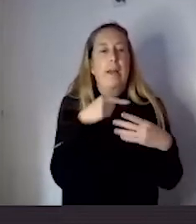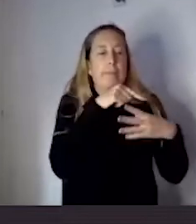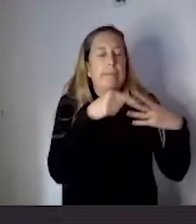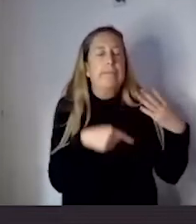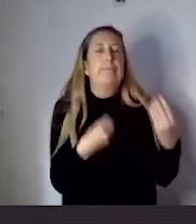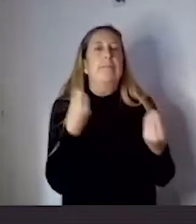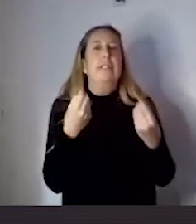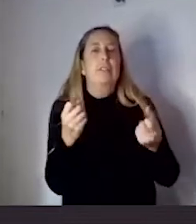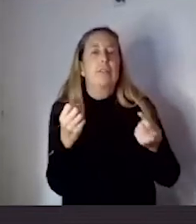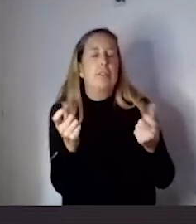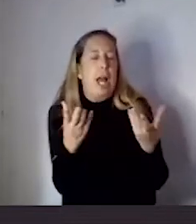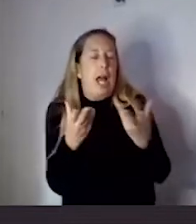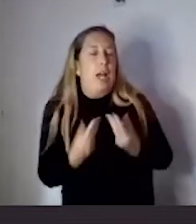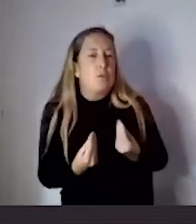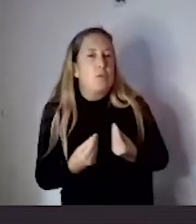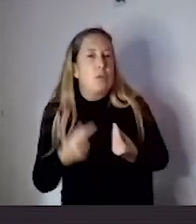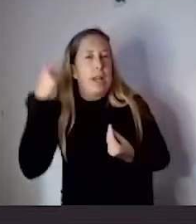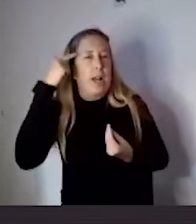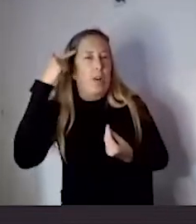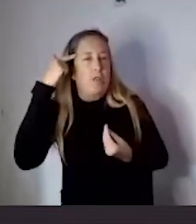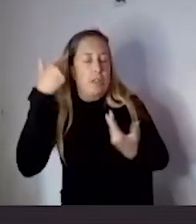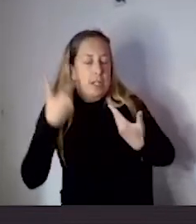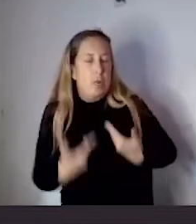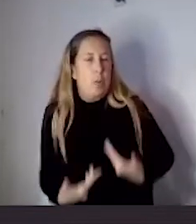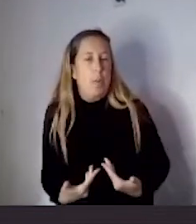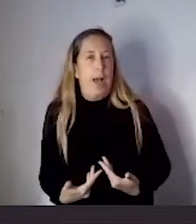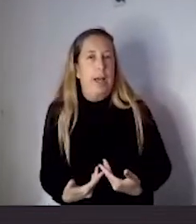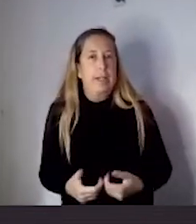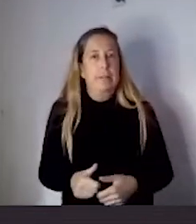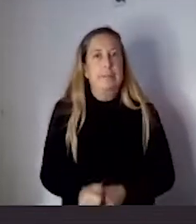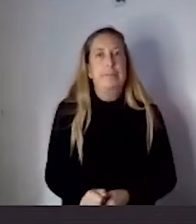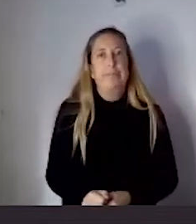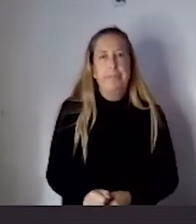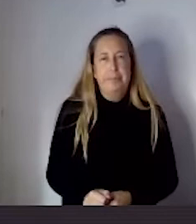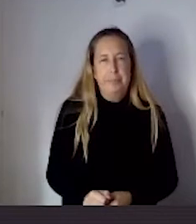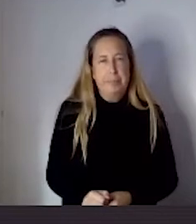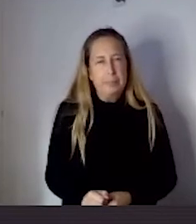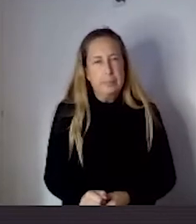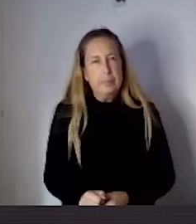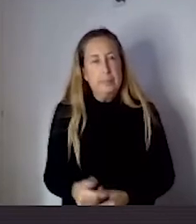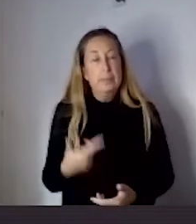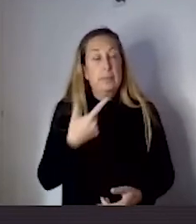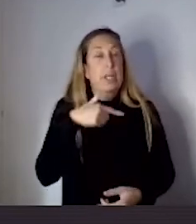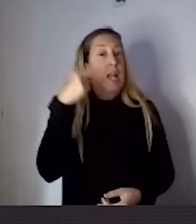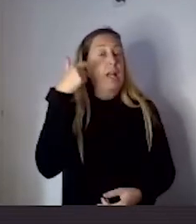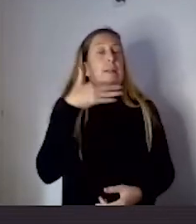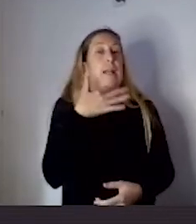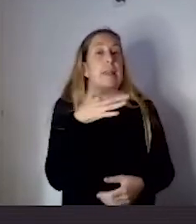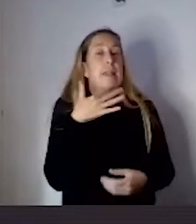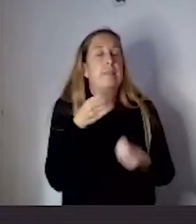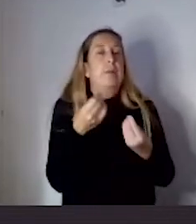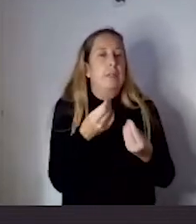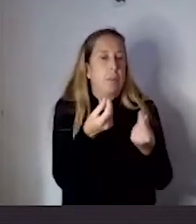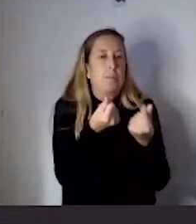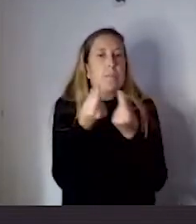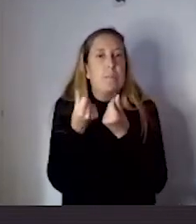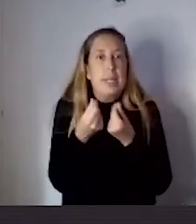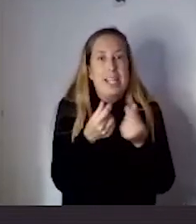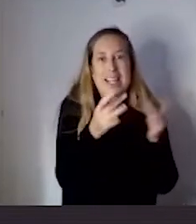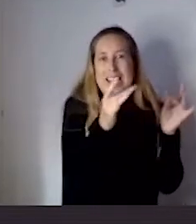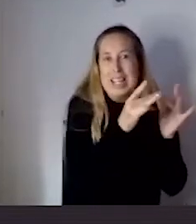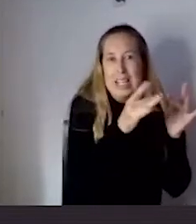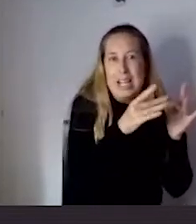humana para terminar un punto ahí con los entes entendemos que son bienes digitales son únicos